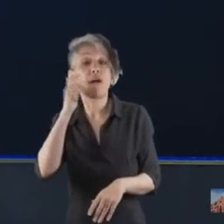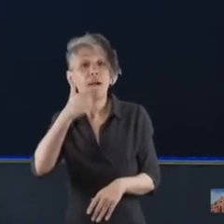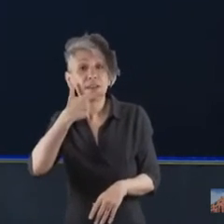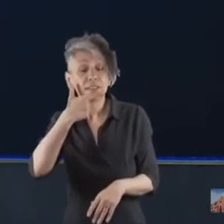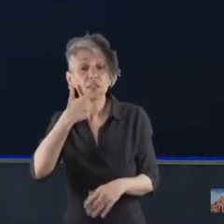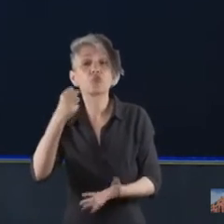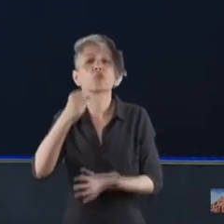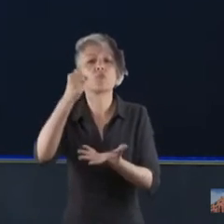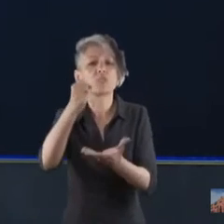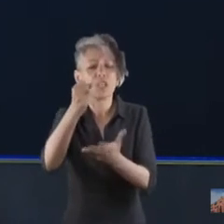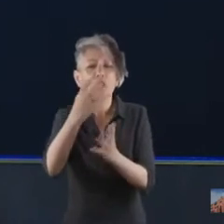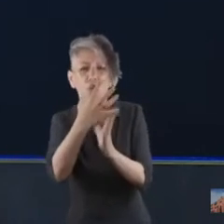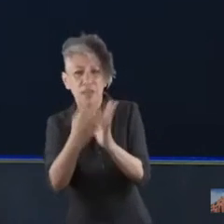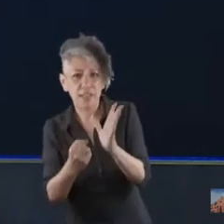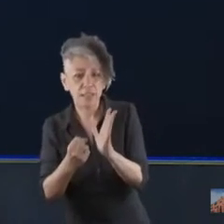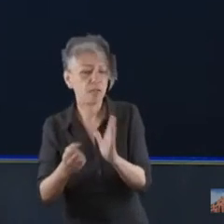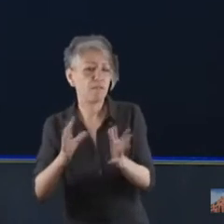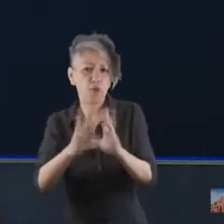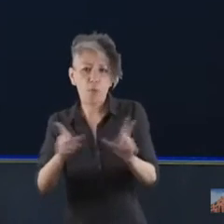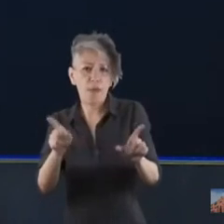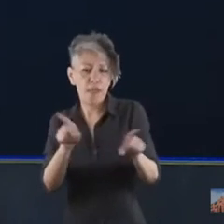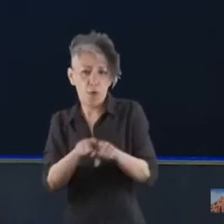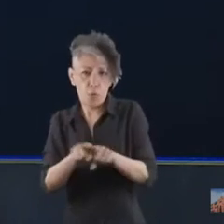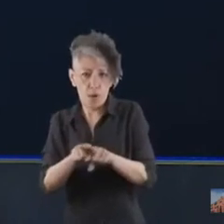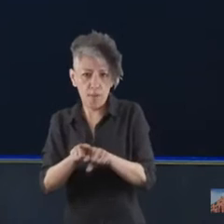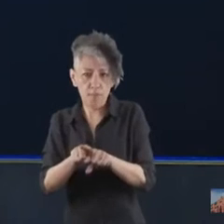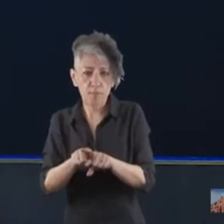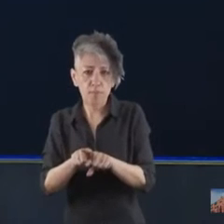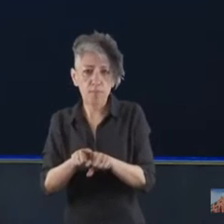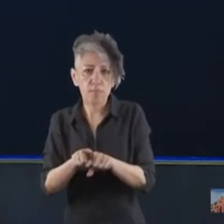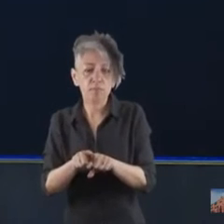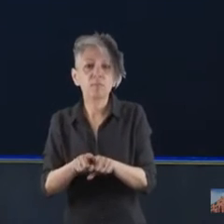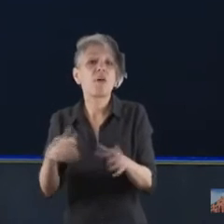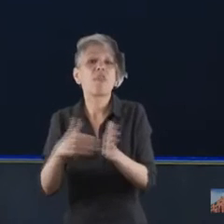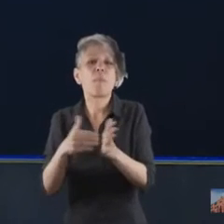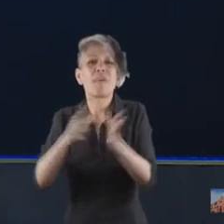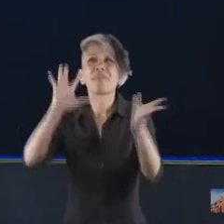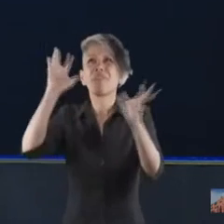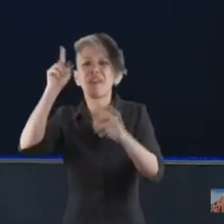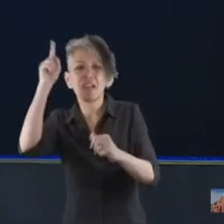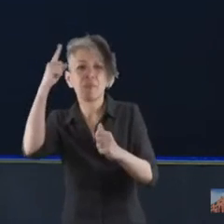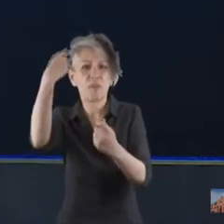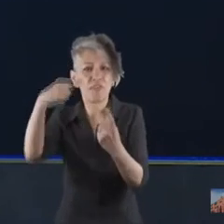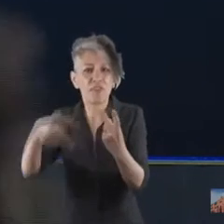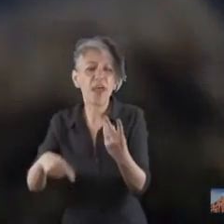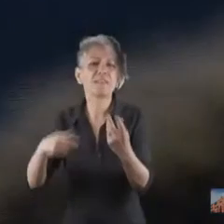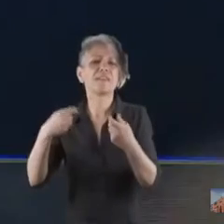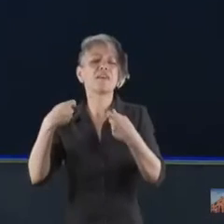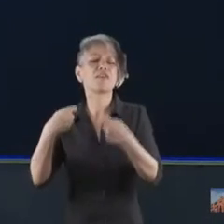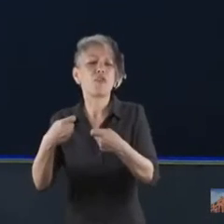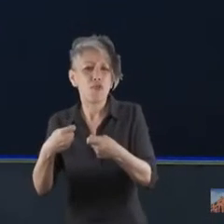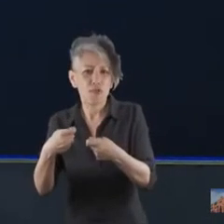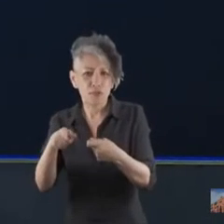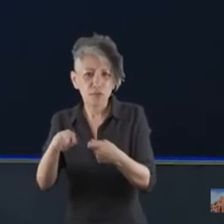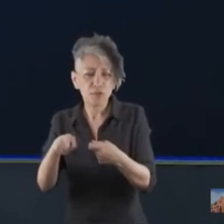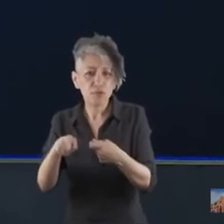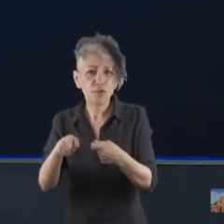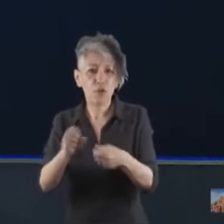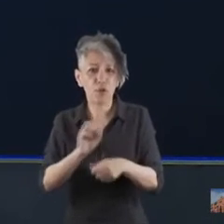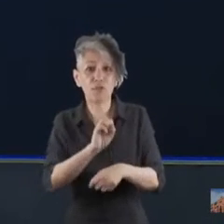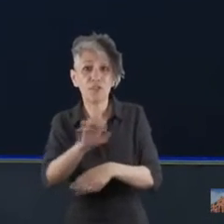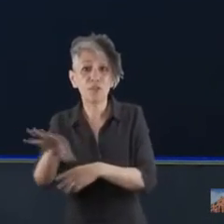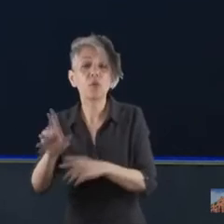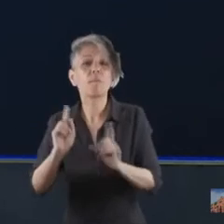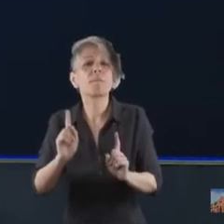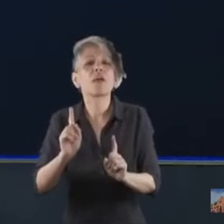subsidio seguirá la misma lógica partiendo de las diferencias climáticas y costos de distribución pero también respetando la